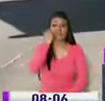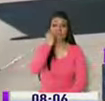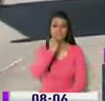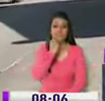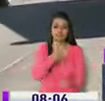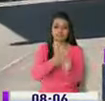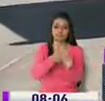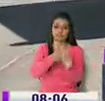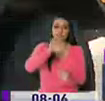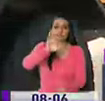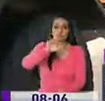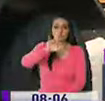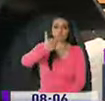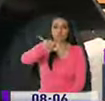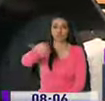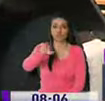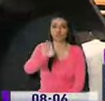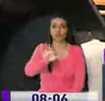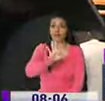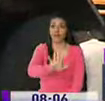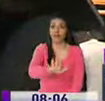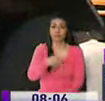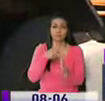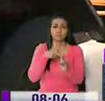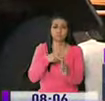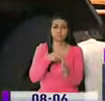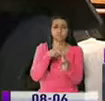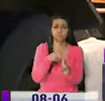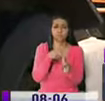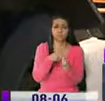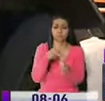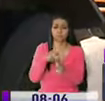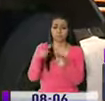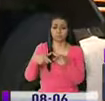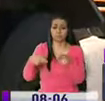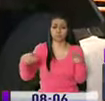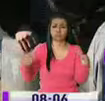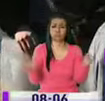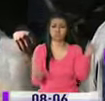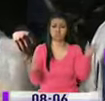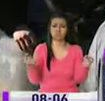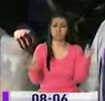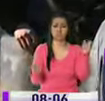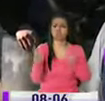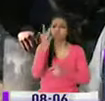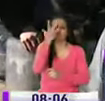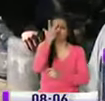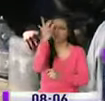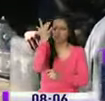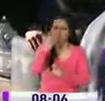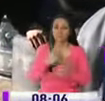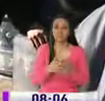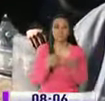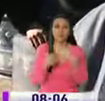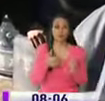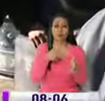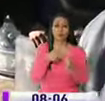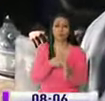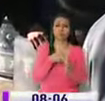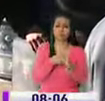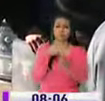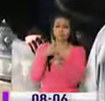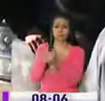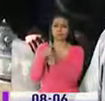Troje, en el sur de Quito, amaneció así, abarrotada de volquetas. ¿La razón? Estamos tomando una medida, de hecho, por cuánto